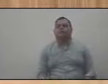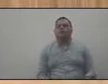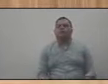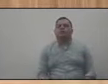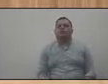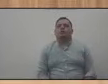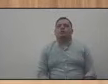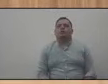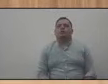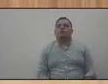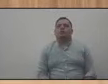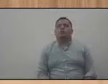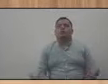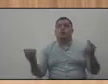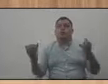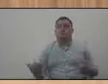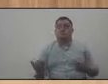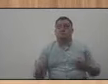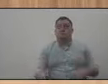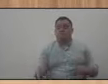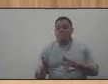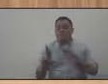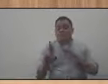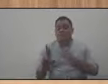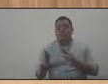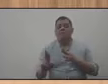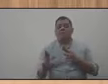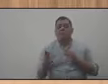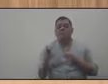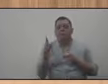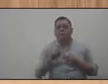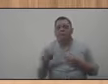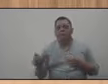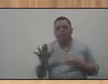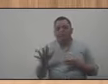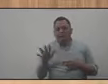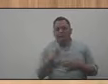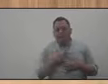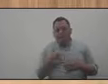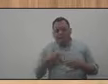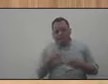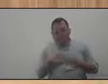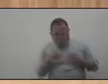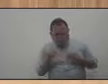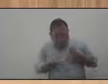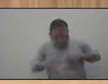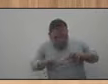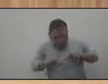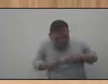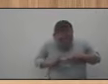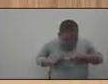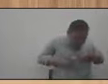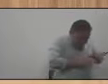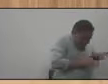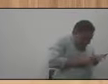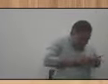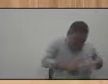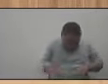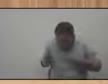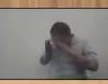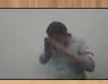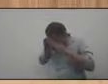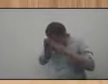estamos resolviendo, es darle la oportunidad a los eventos de salud que nos tocó dejar de hacer por el encierro que nos llevó,